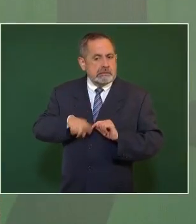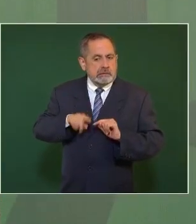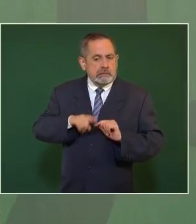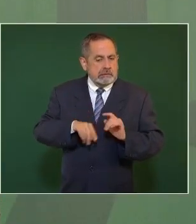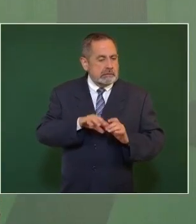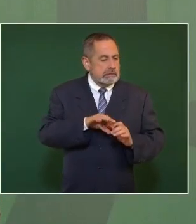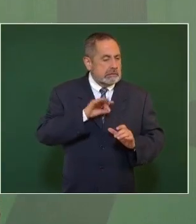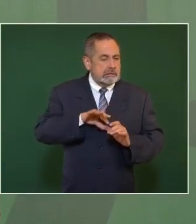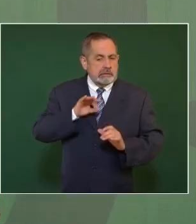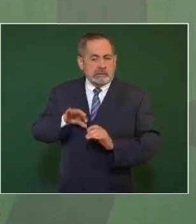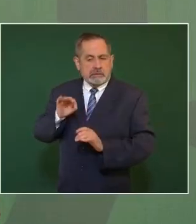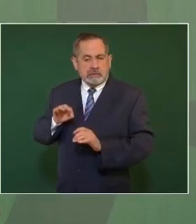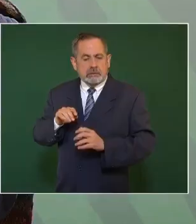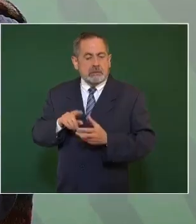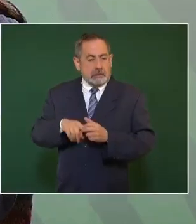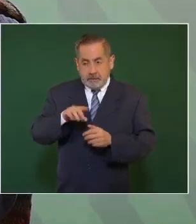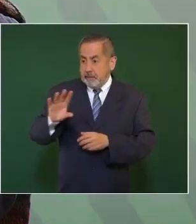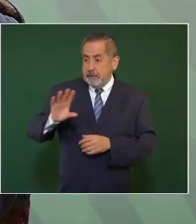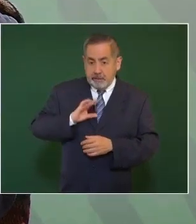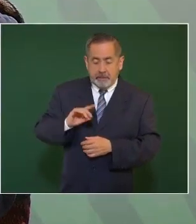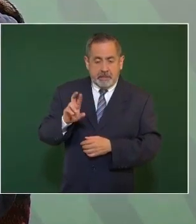Me platicaba Ricardo,